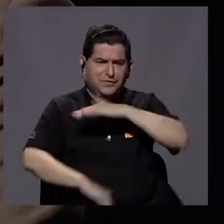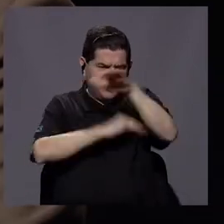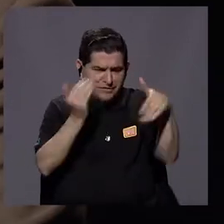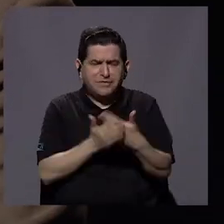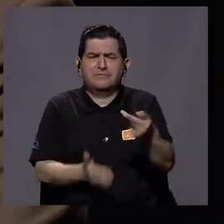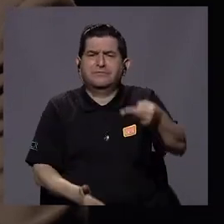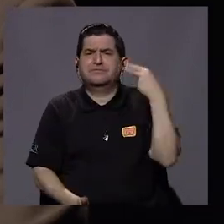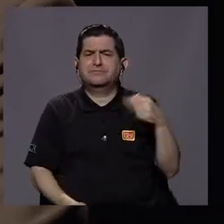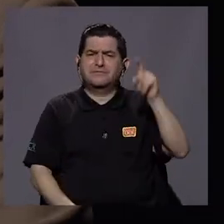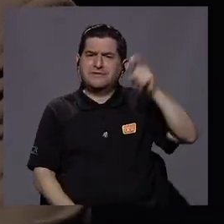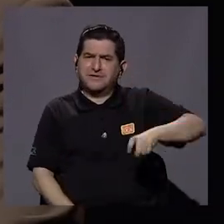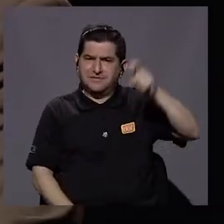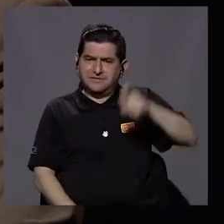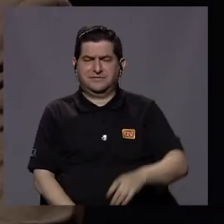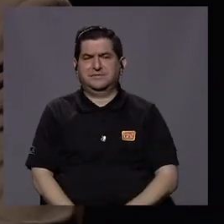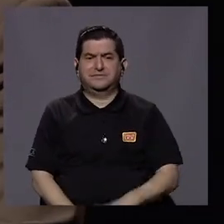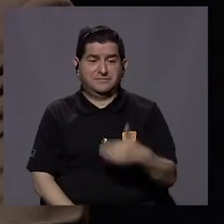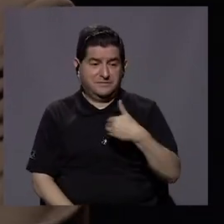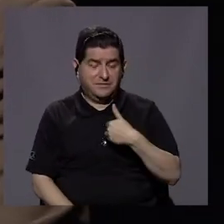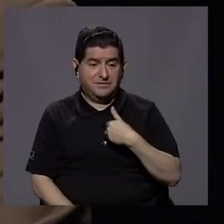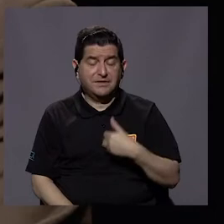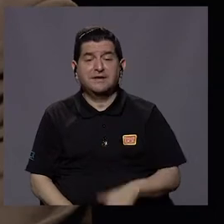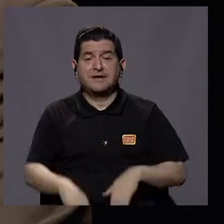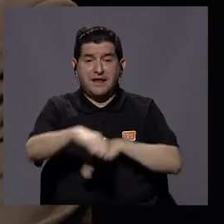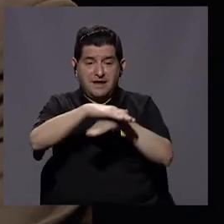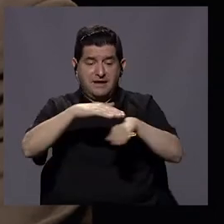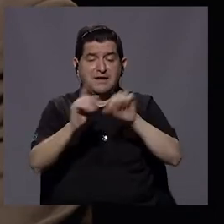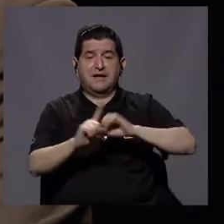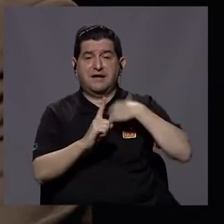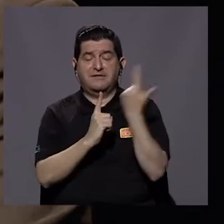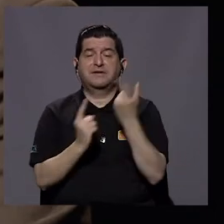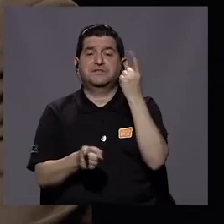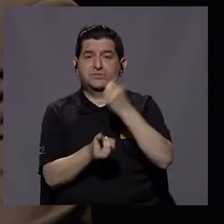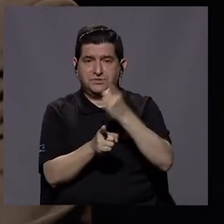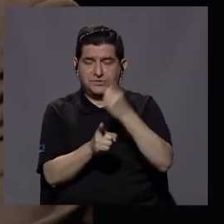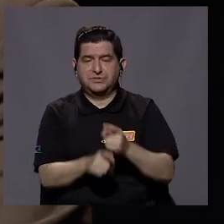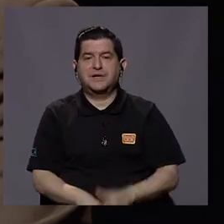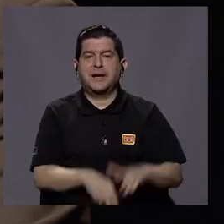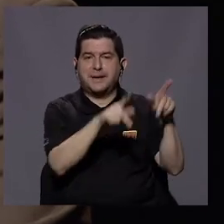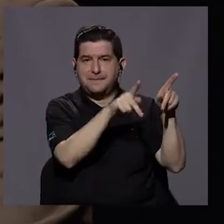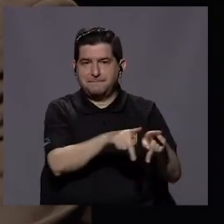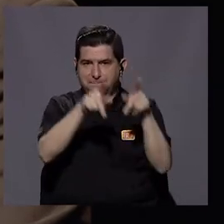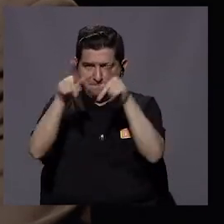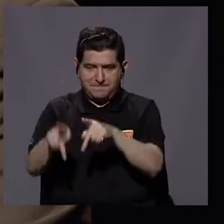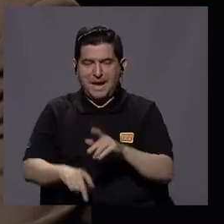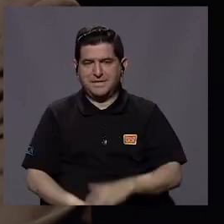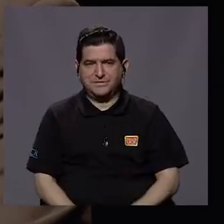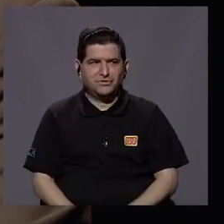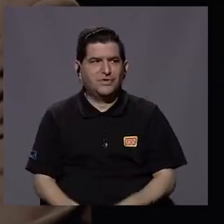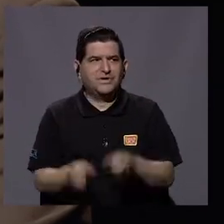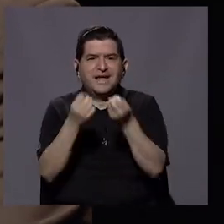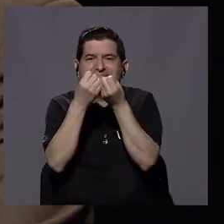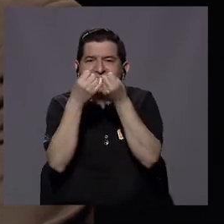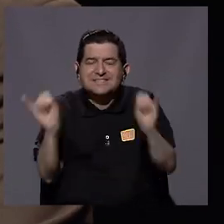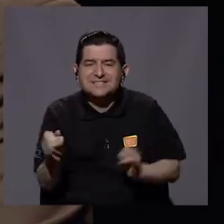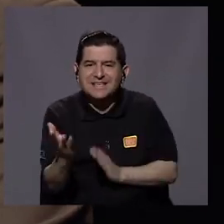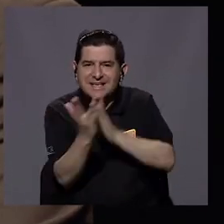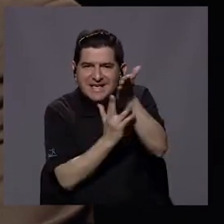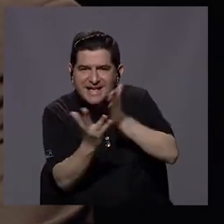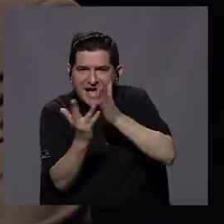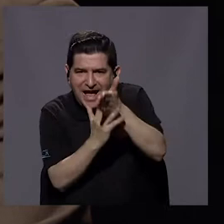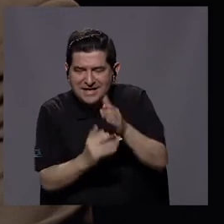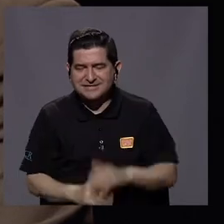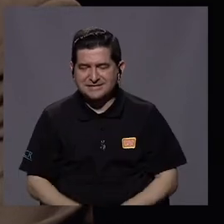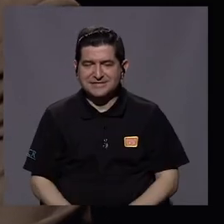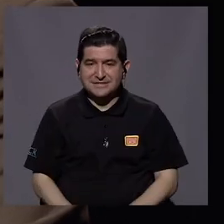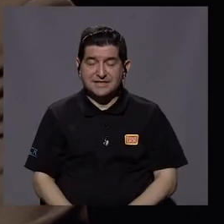la historia que se requiere justamente para tener el basamento social adecuado, en las cuales las personas aún sin acceso al